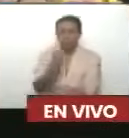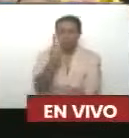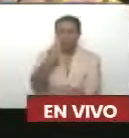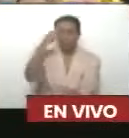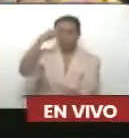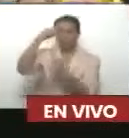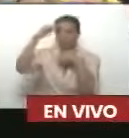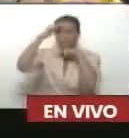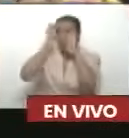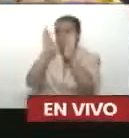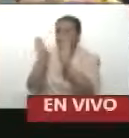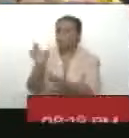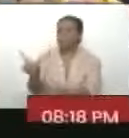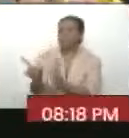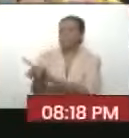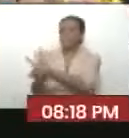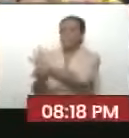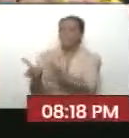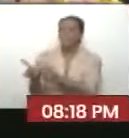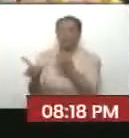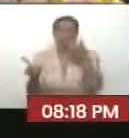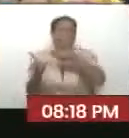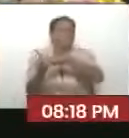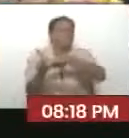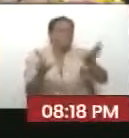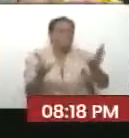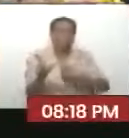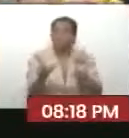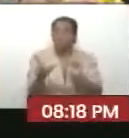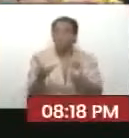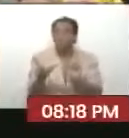un presidente partidista, ¿no?